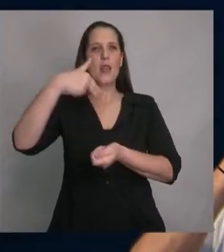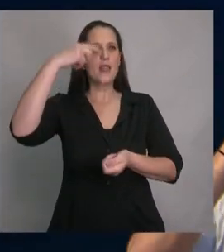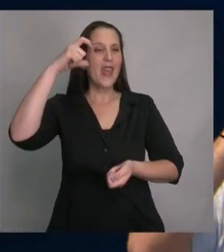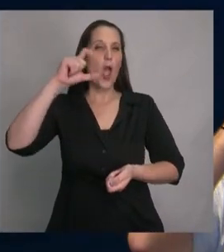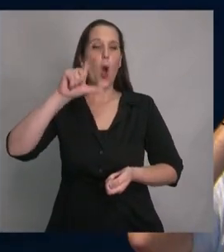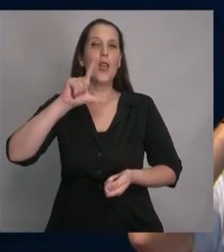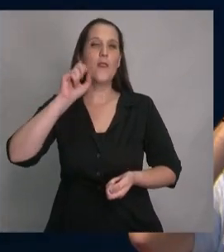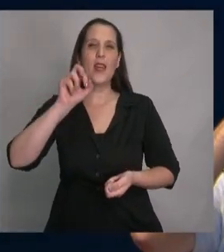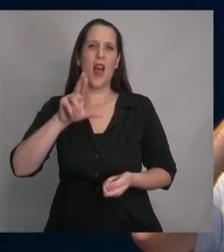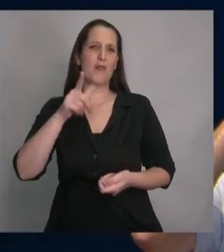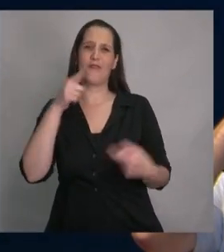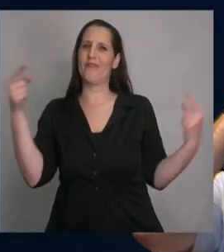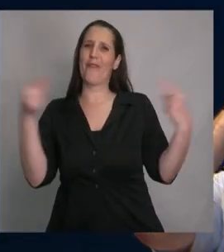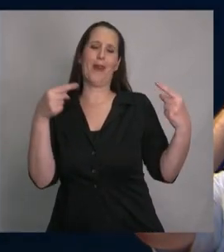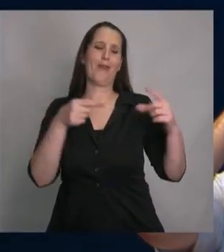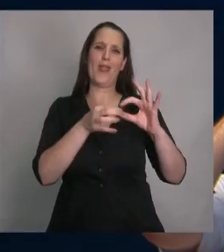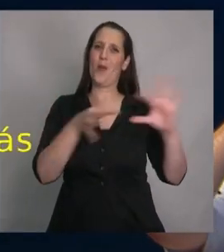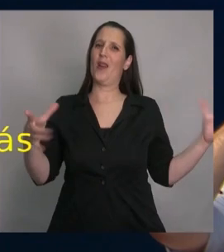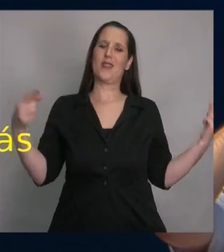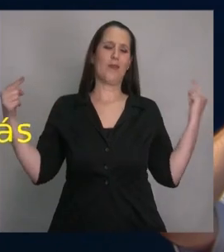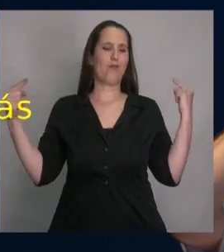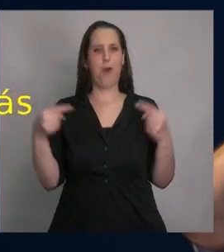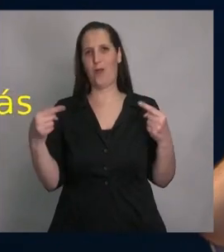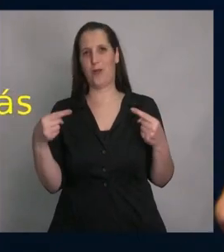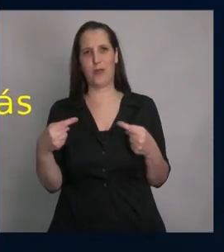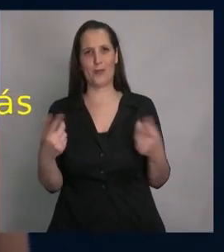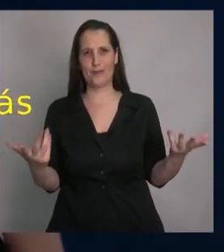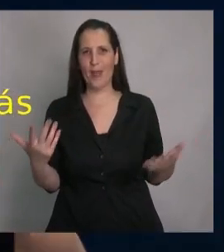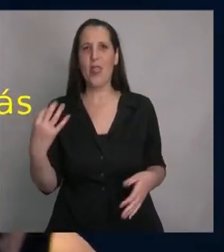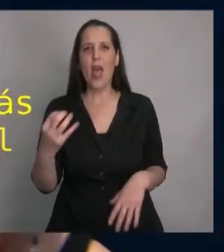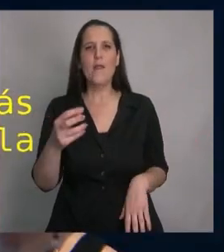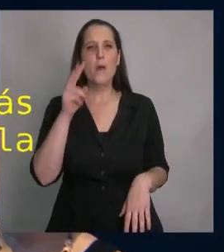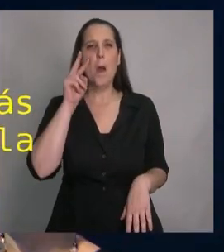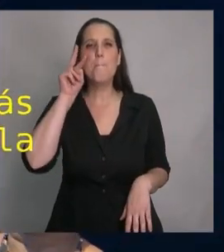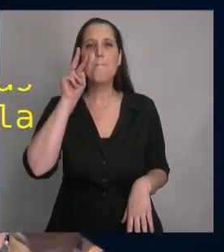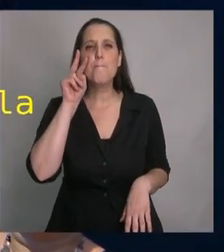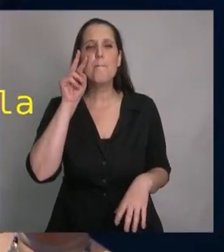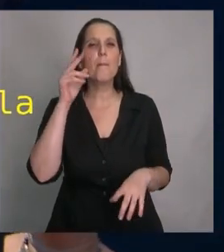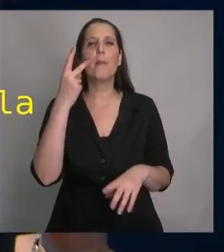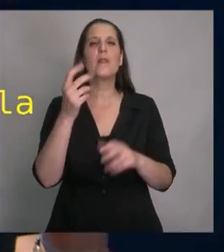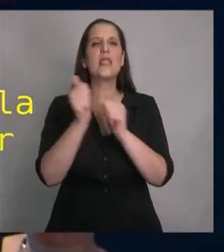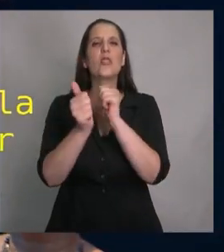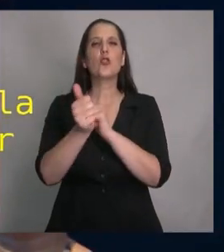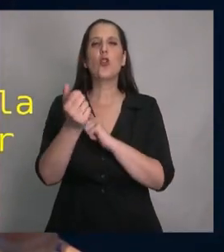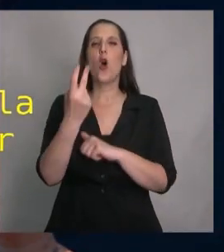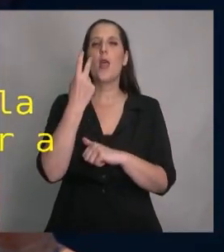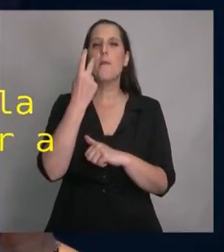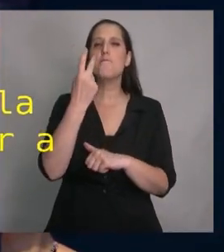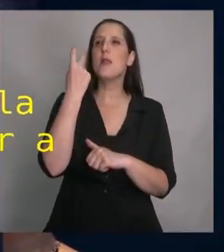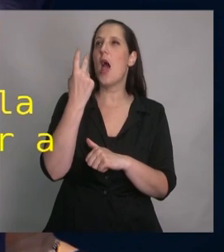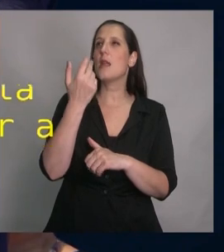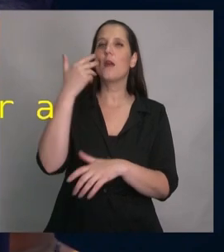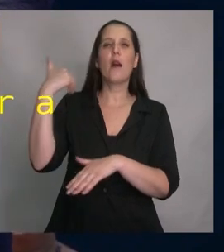democracia. Tenemos que olhar la historia. El neoliberalismo empieza en América Latina,